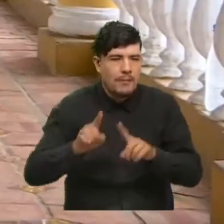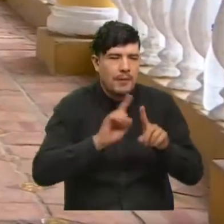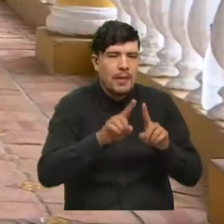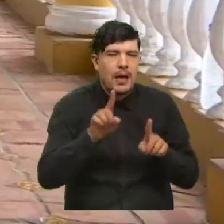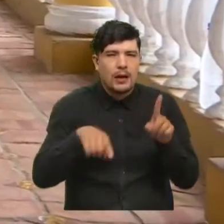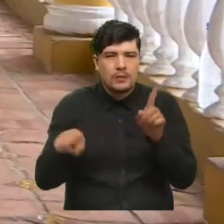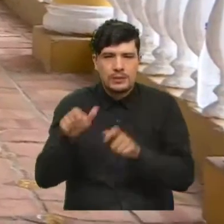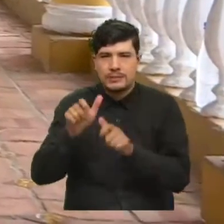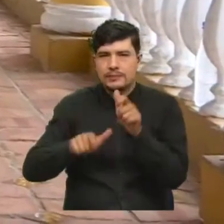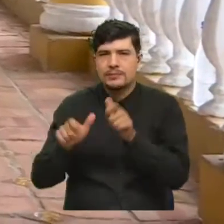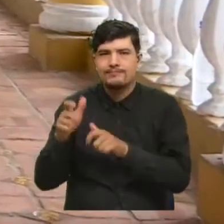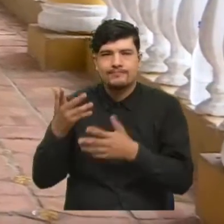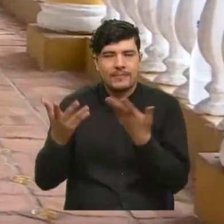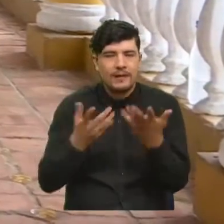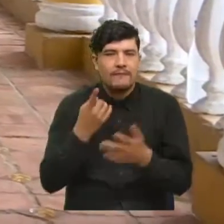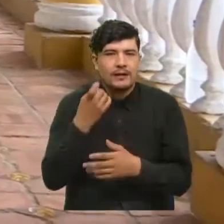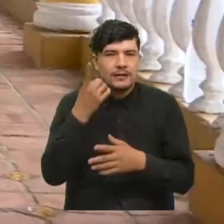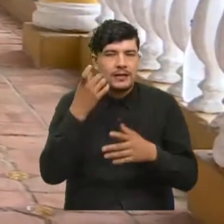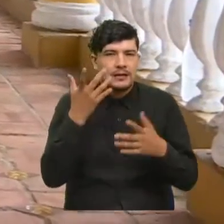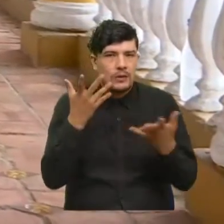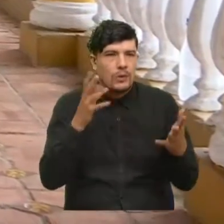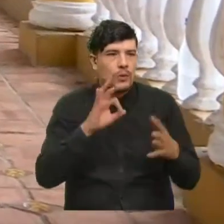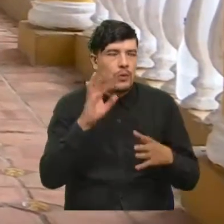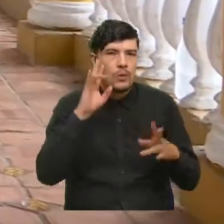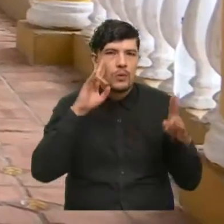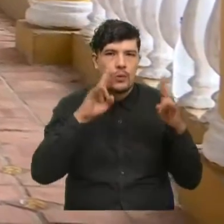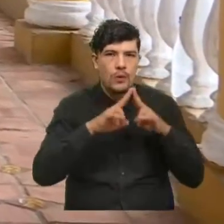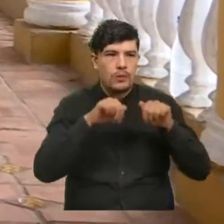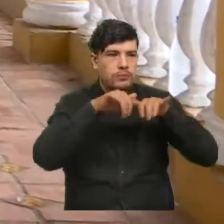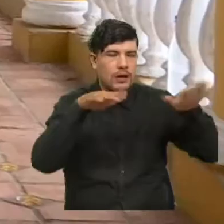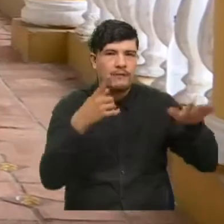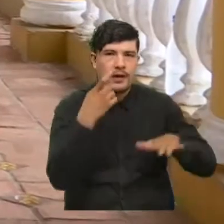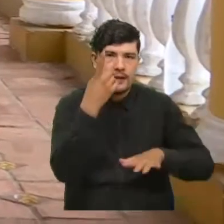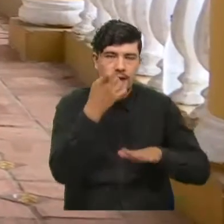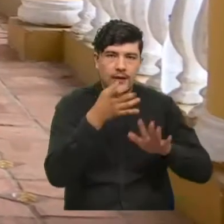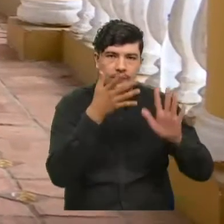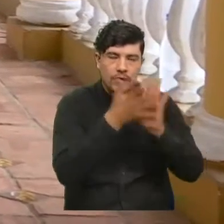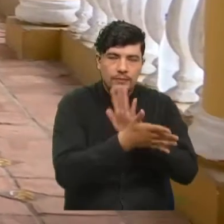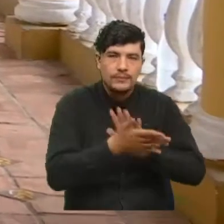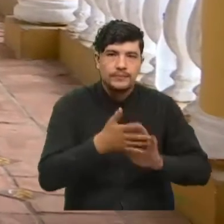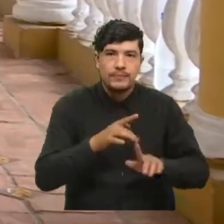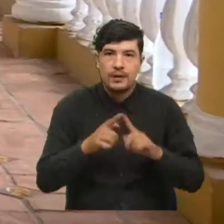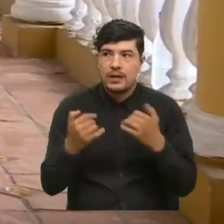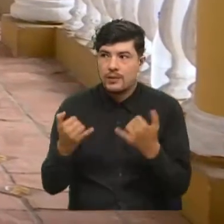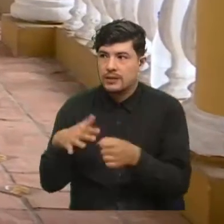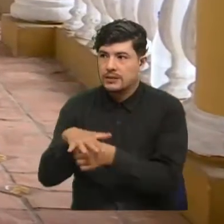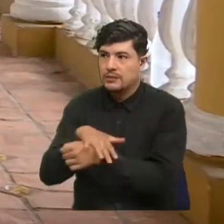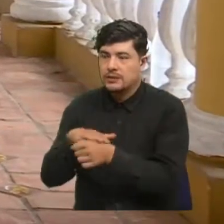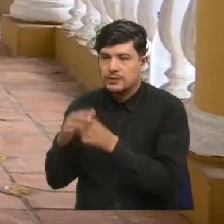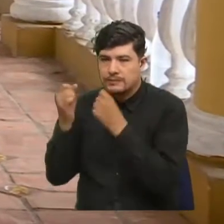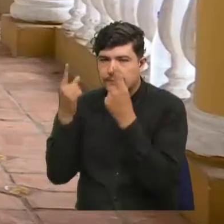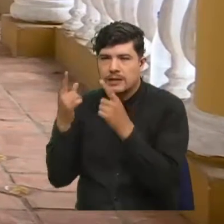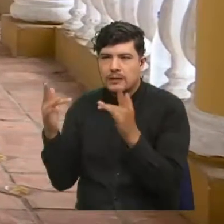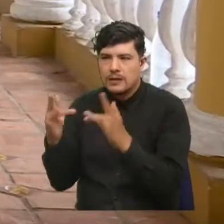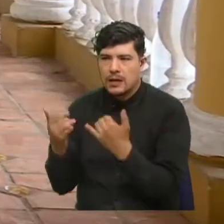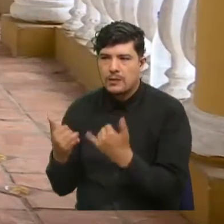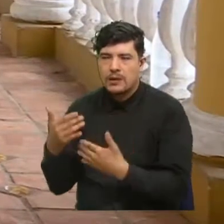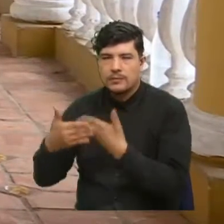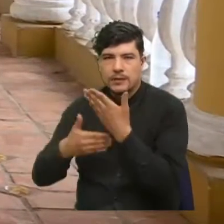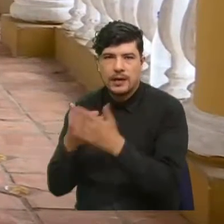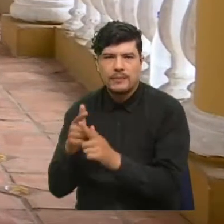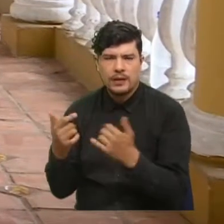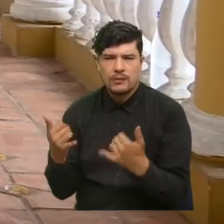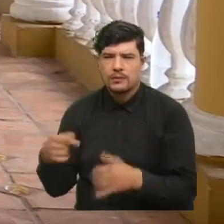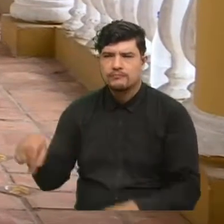ojalá pudiésemos avanzar en todos los frentes de una vez la gran situación hablar o la situación también hay que entenderla pero lo más importante es que yo sientan que